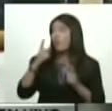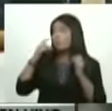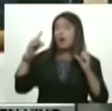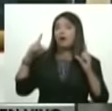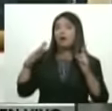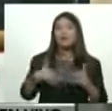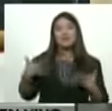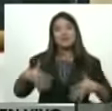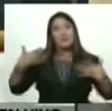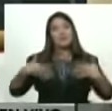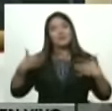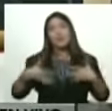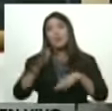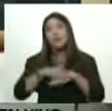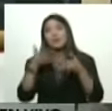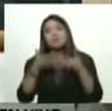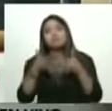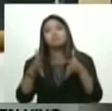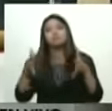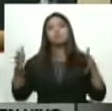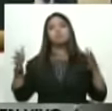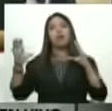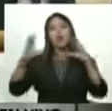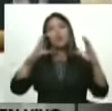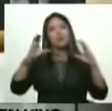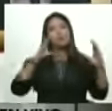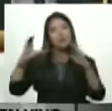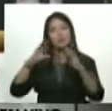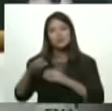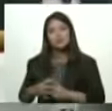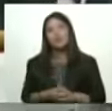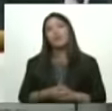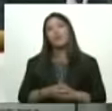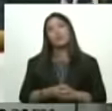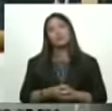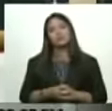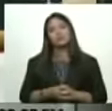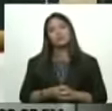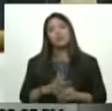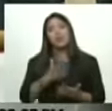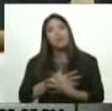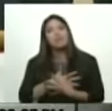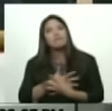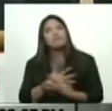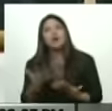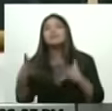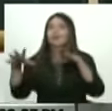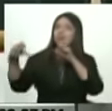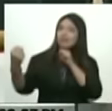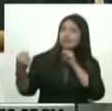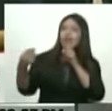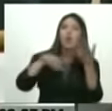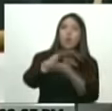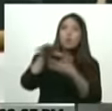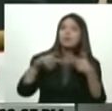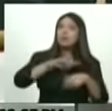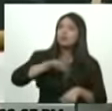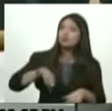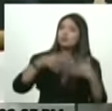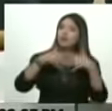contenta por la apertura que ha habido aquí, la comunicación, la disposición a entender todos los problemas que tenemos los